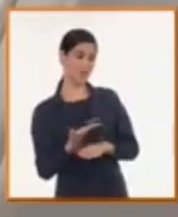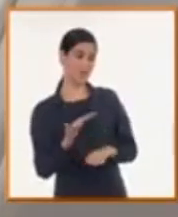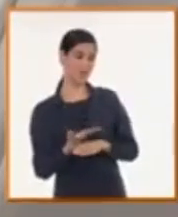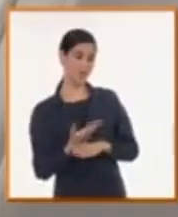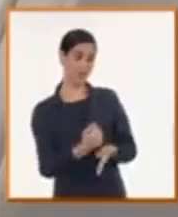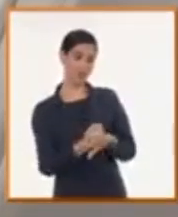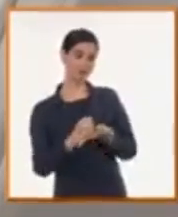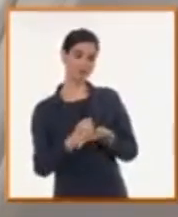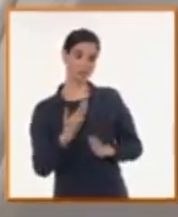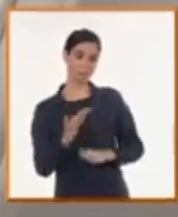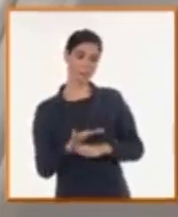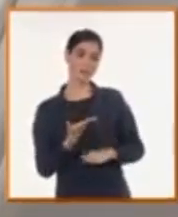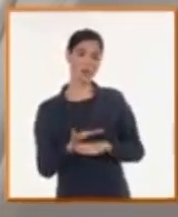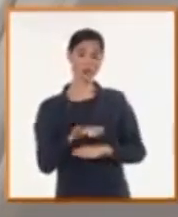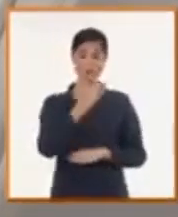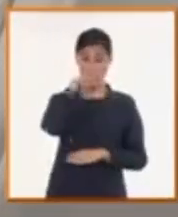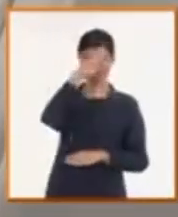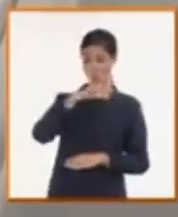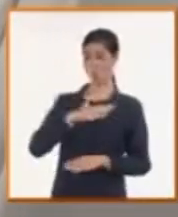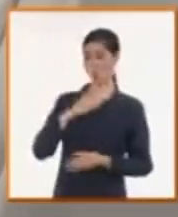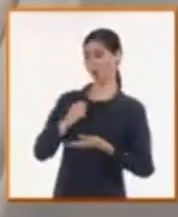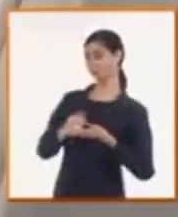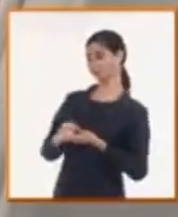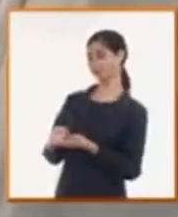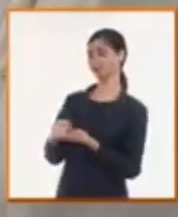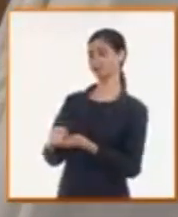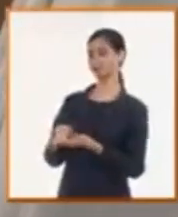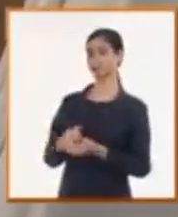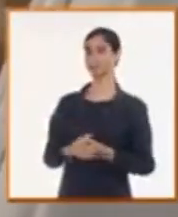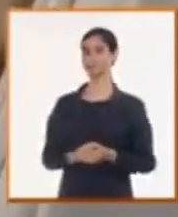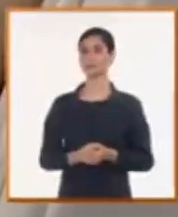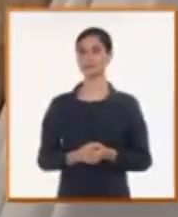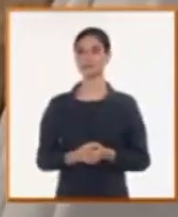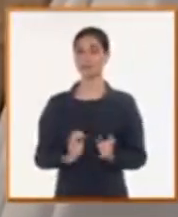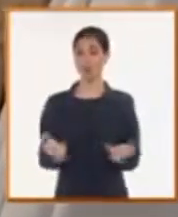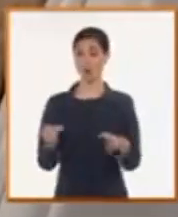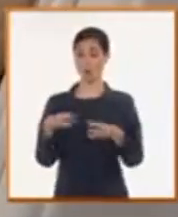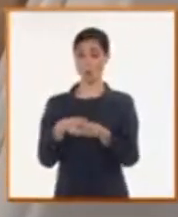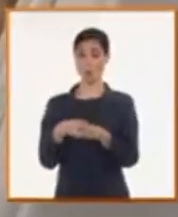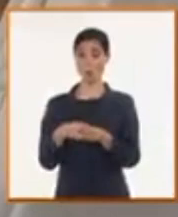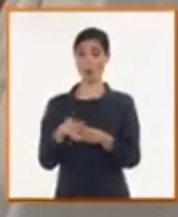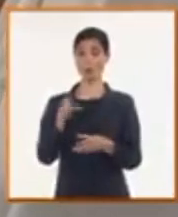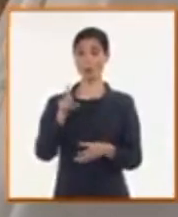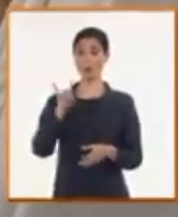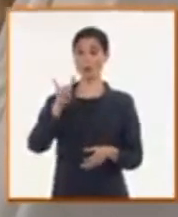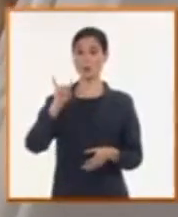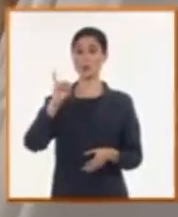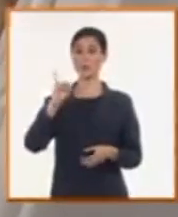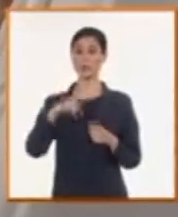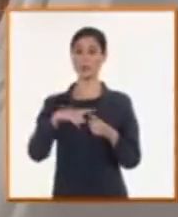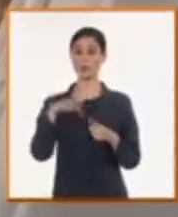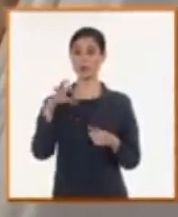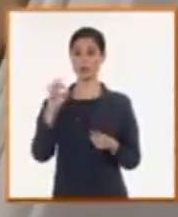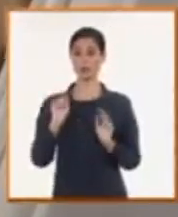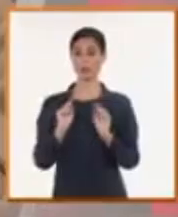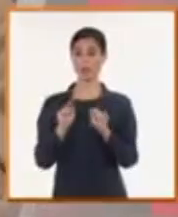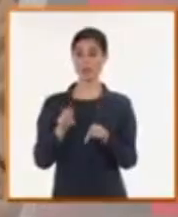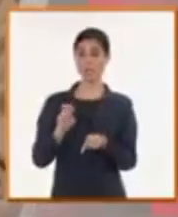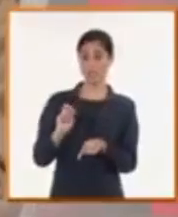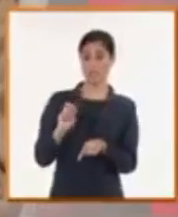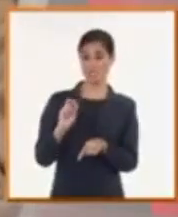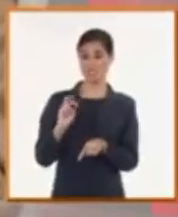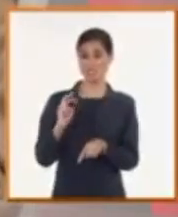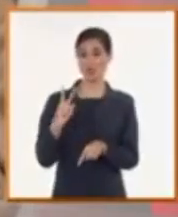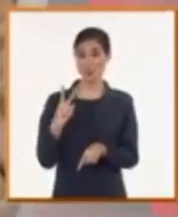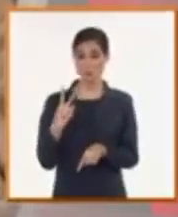sucesor de Neto, ¿no? Es así. No, Cuito Cuanavale se inserta en el segundo momento. No, hay que